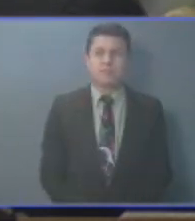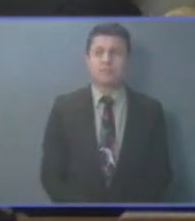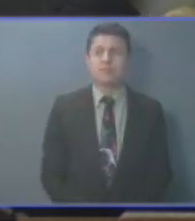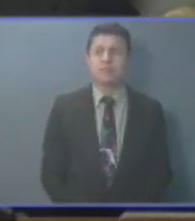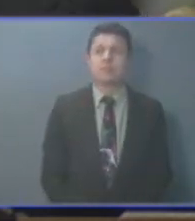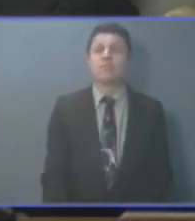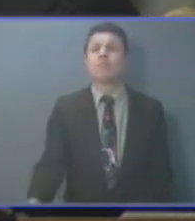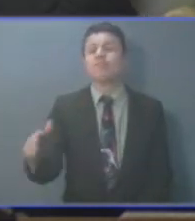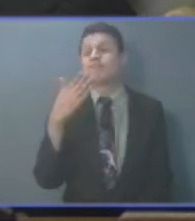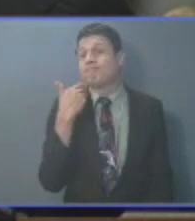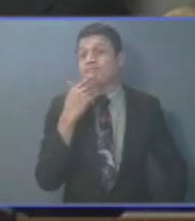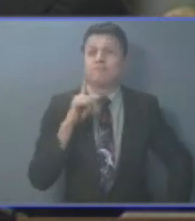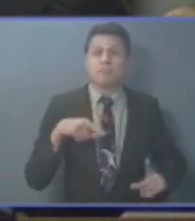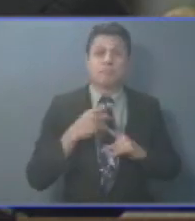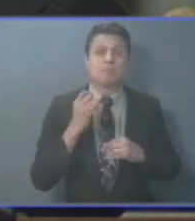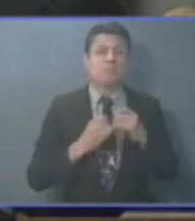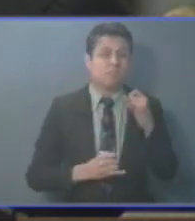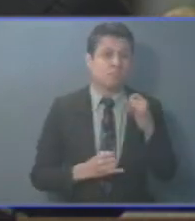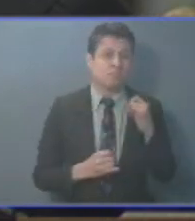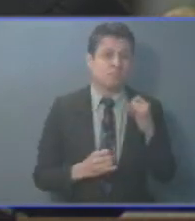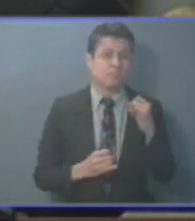El resultado de todo esto